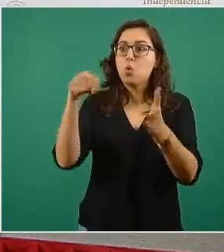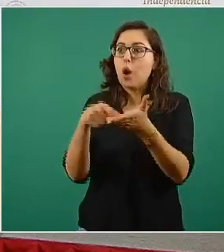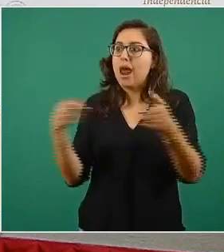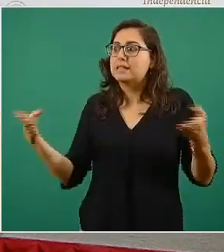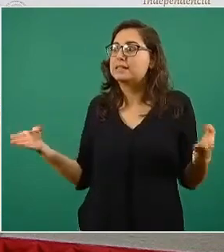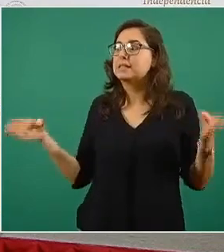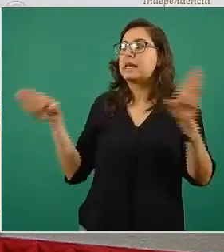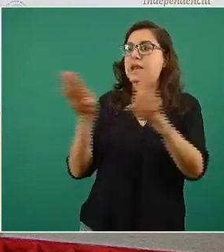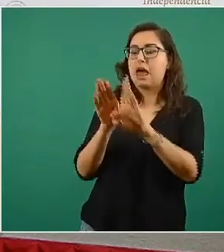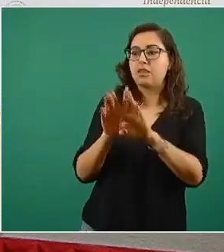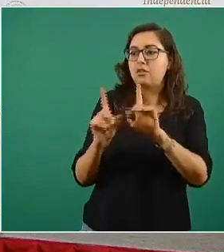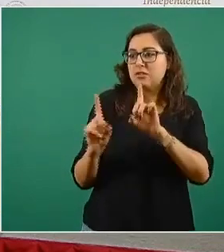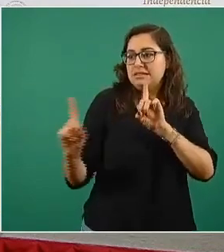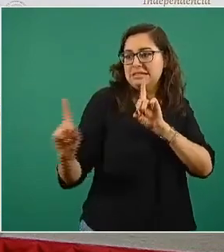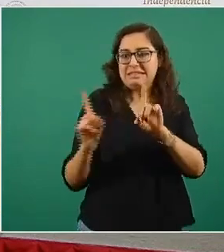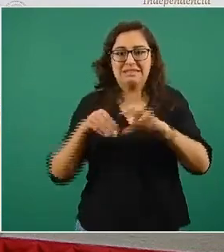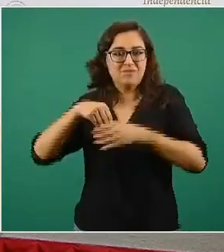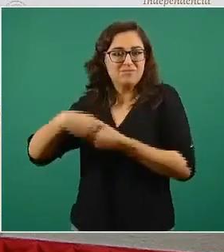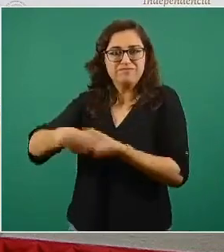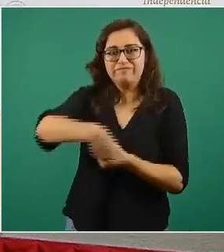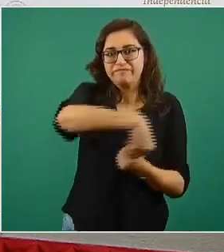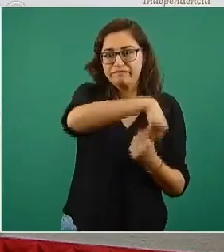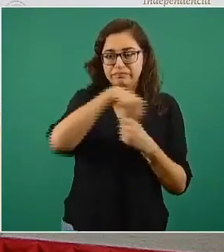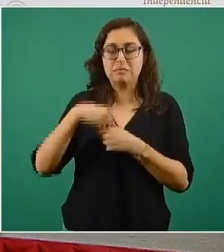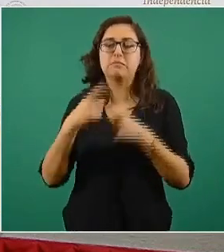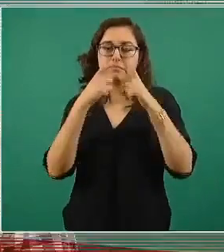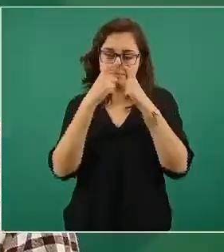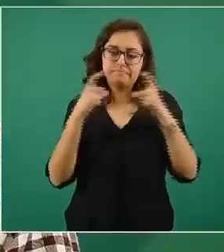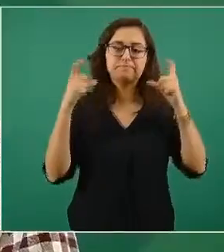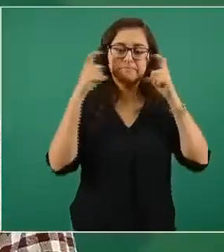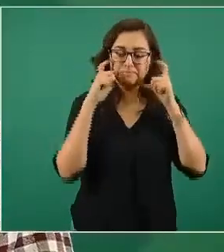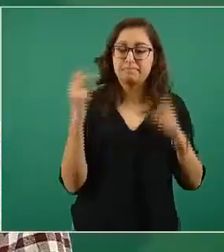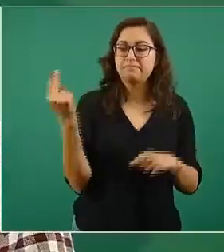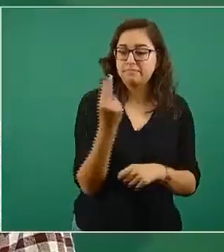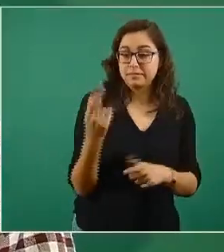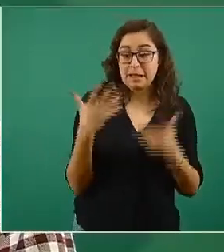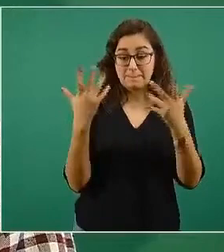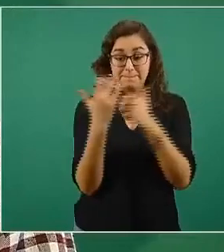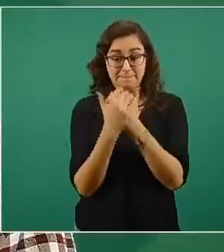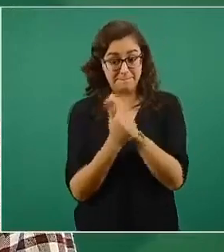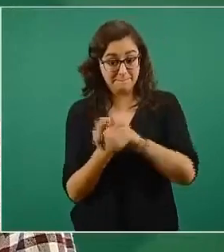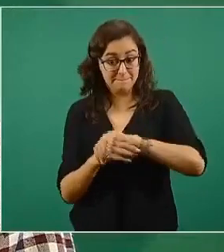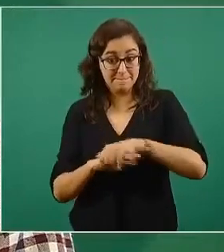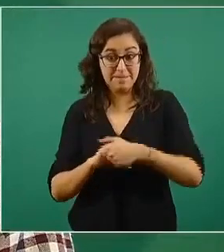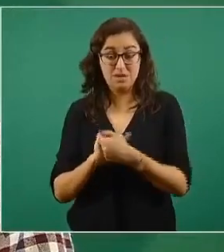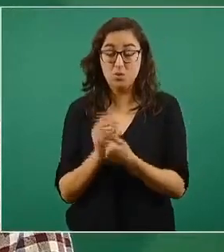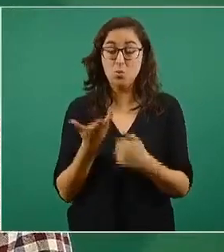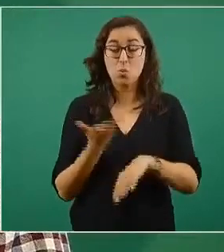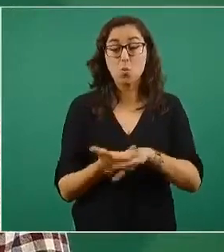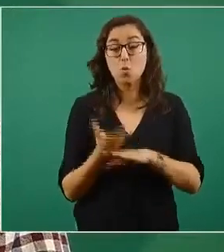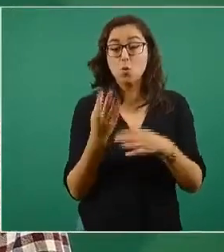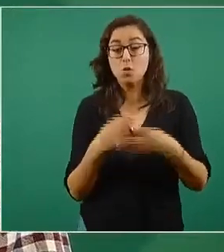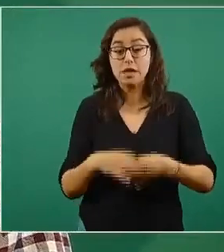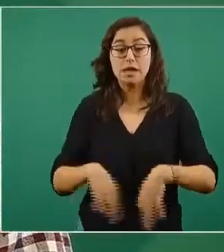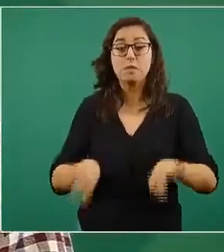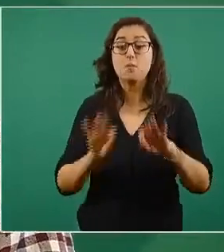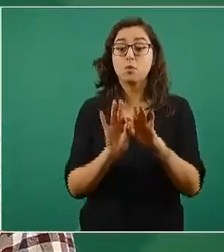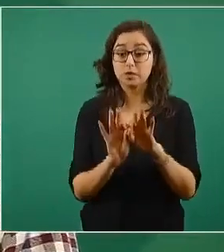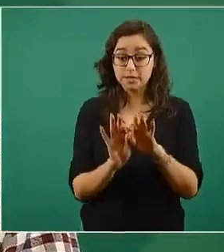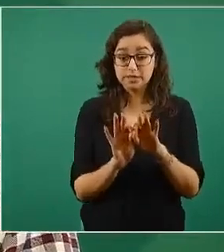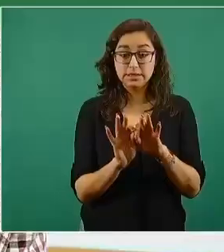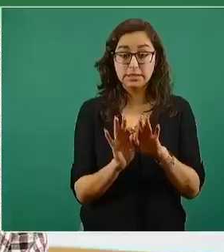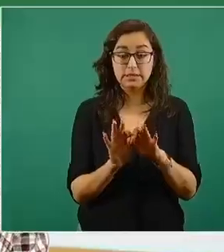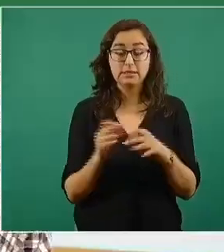donde no es posible conservar la sana distancia, de lavado de manos. Es muy importante conservar estas medidas y solamente